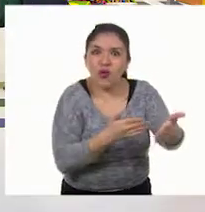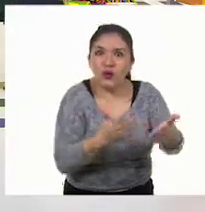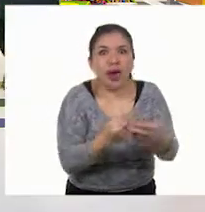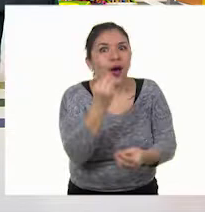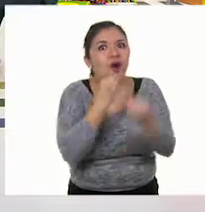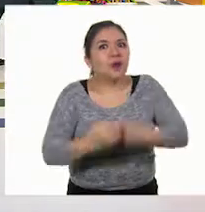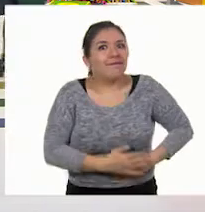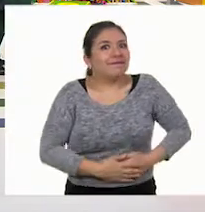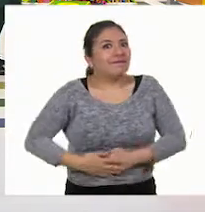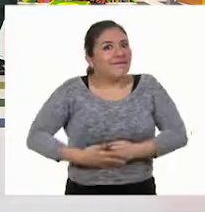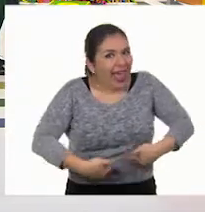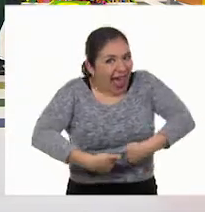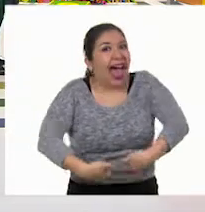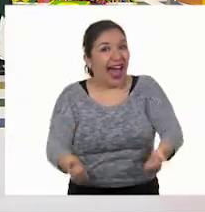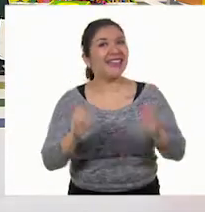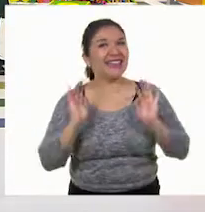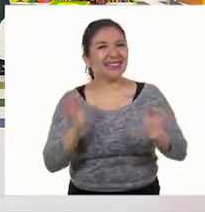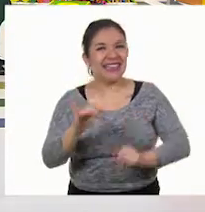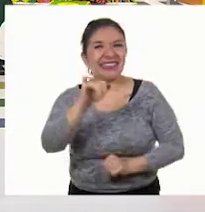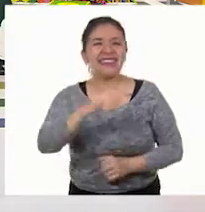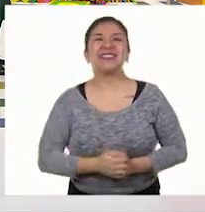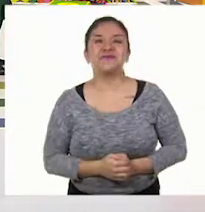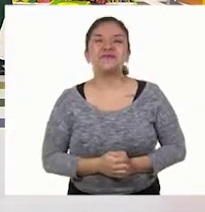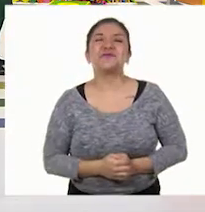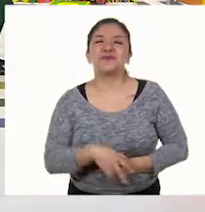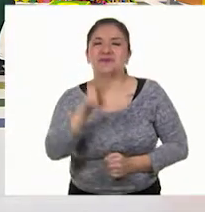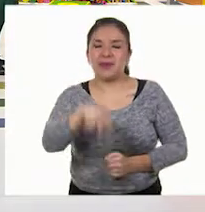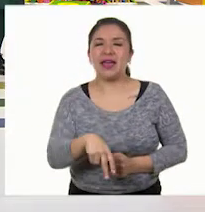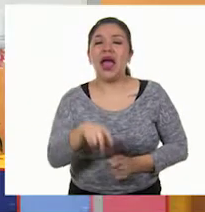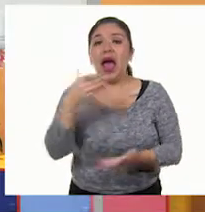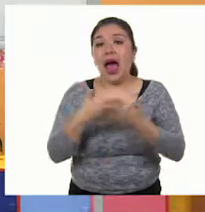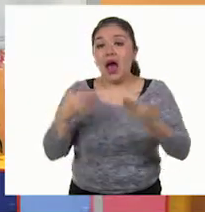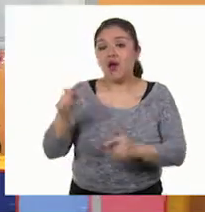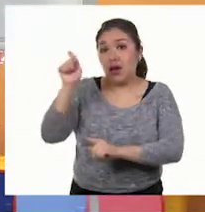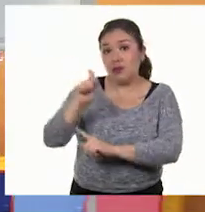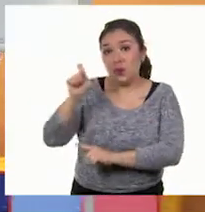vamos. Nos vamos a comer algo. Estufa, y ahora escribo.